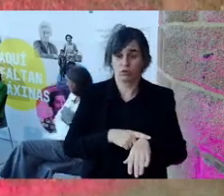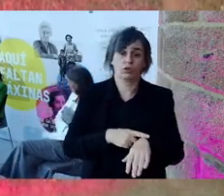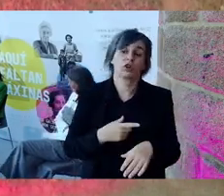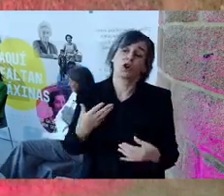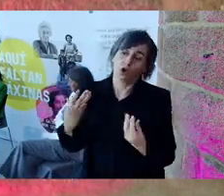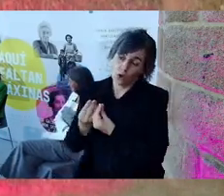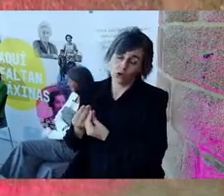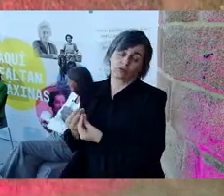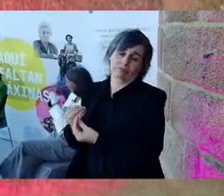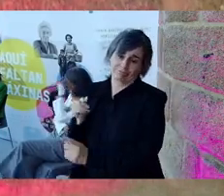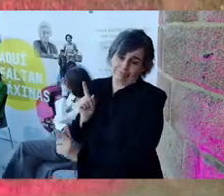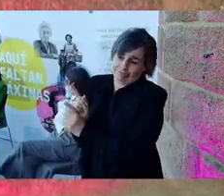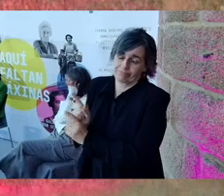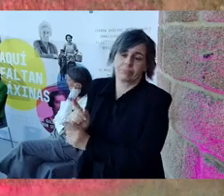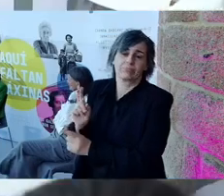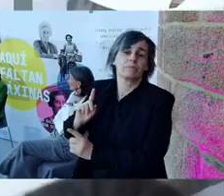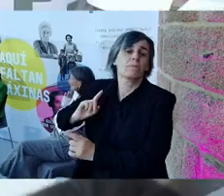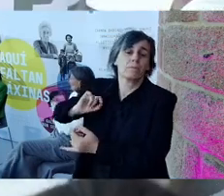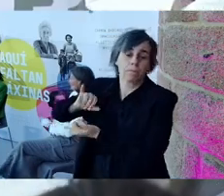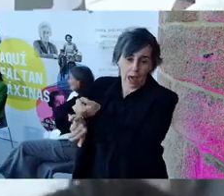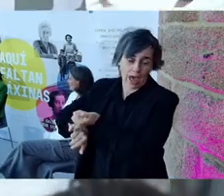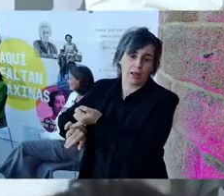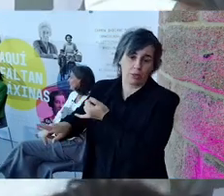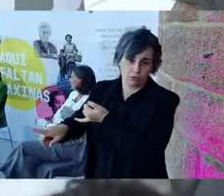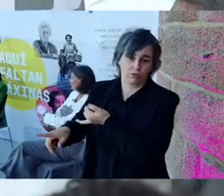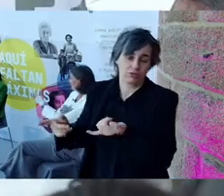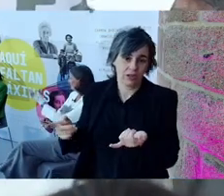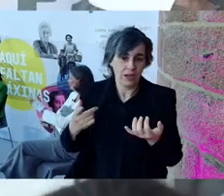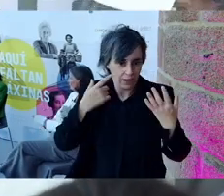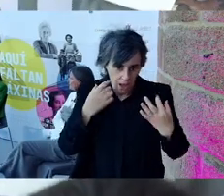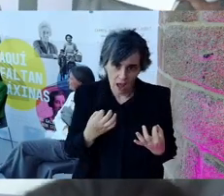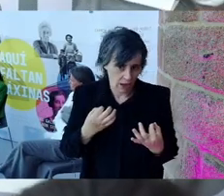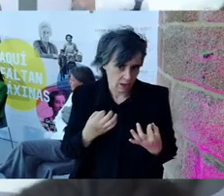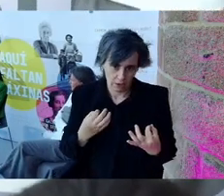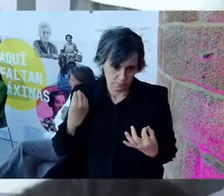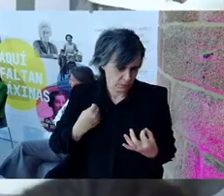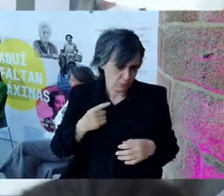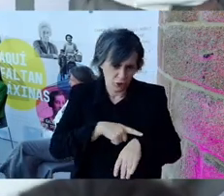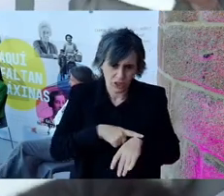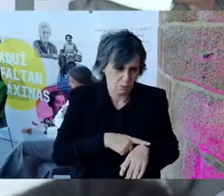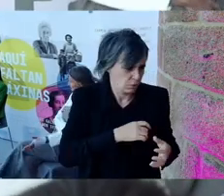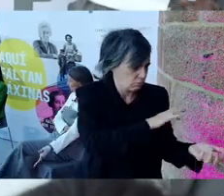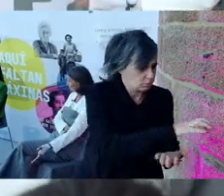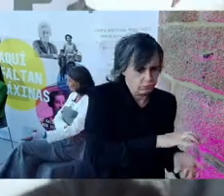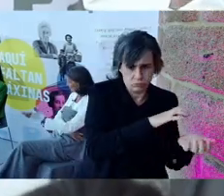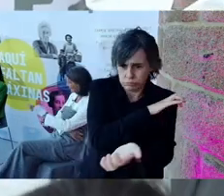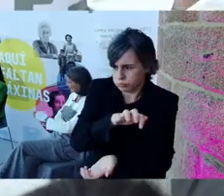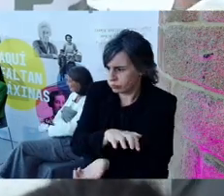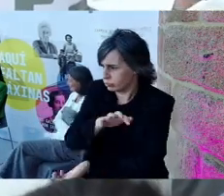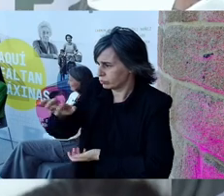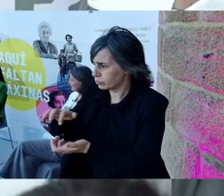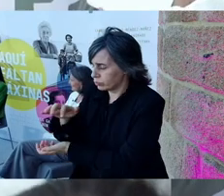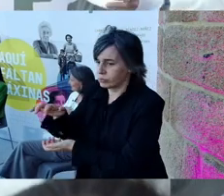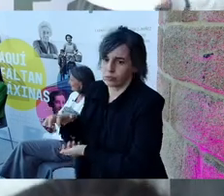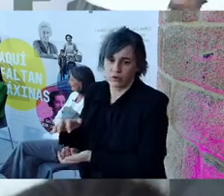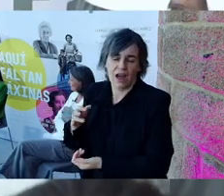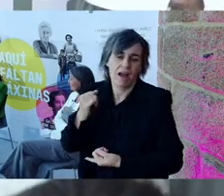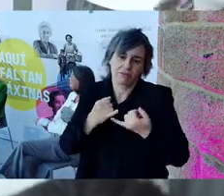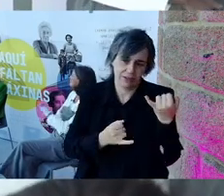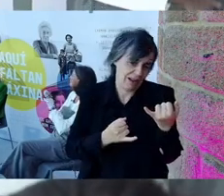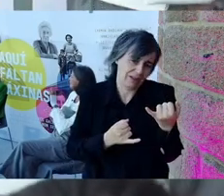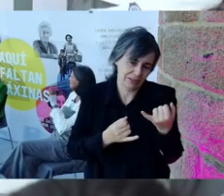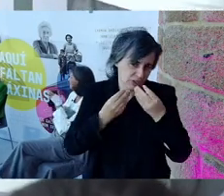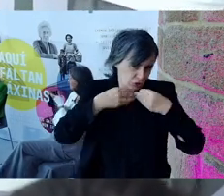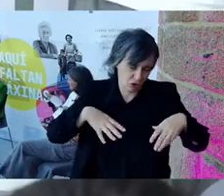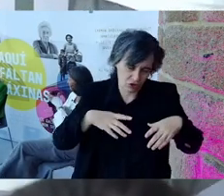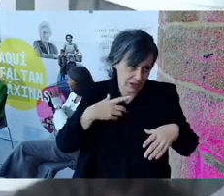de poderse liberar de Alfonso ya tenía que hacer frente a estas conspiraciones que dieron lugar a esas subidas rocambolescas como esta de